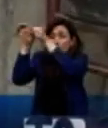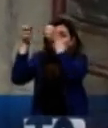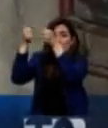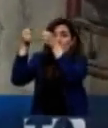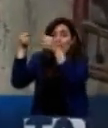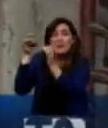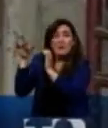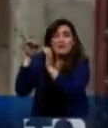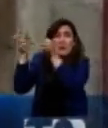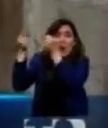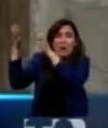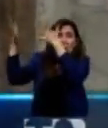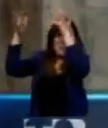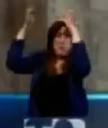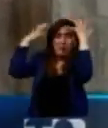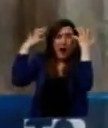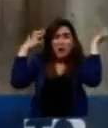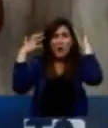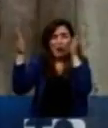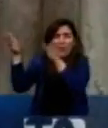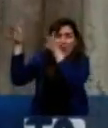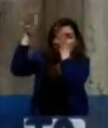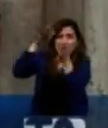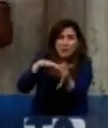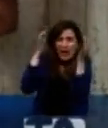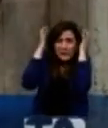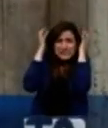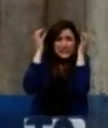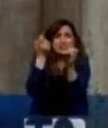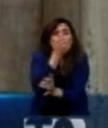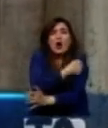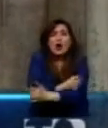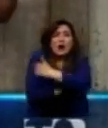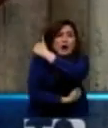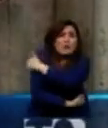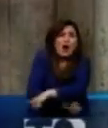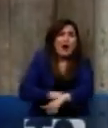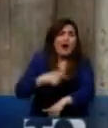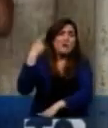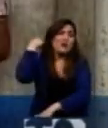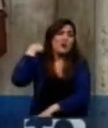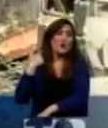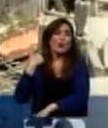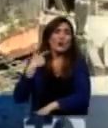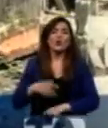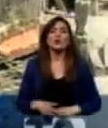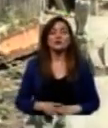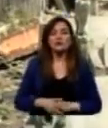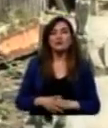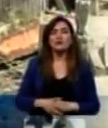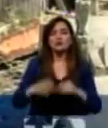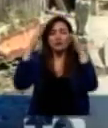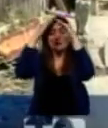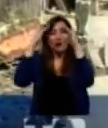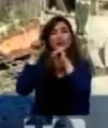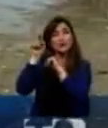pared y ahí se vino abajo. Y los cayó eso y trabidazo. Yo salí cortada por aquí, por la cabeza. La